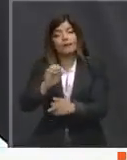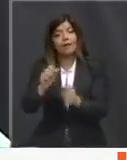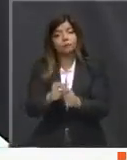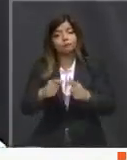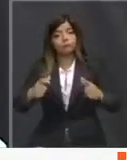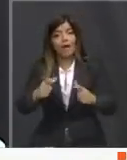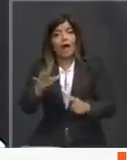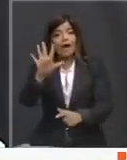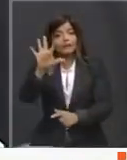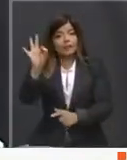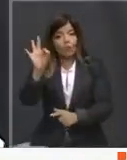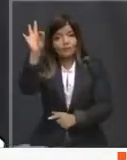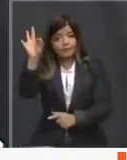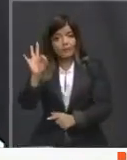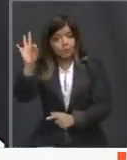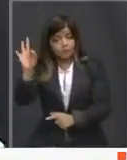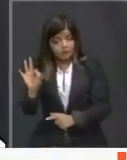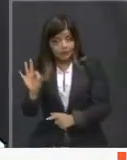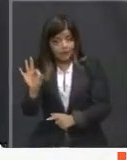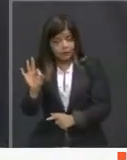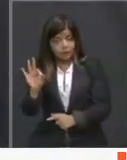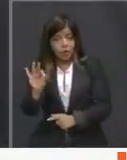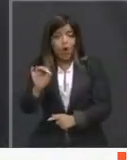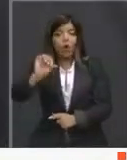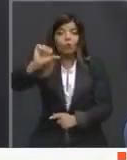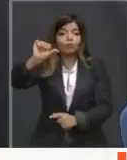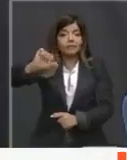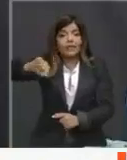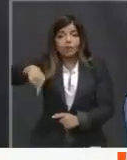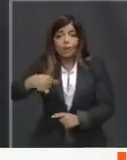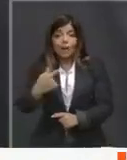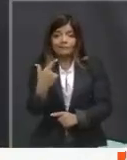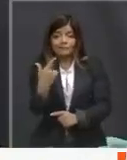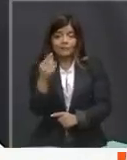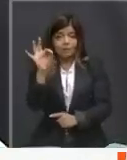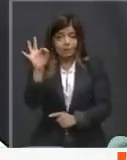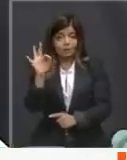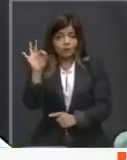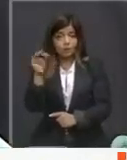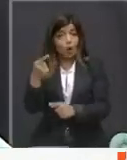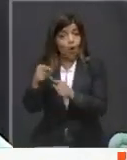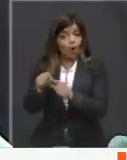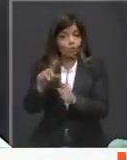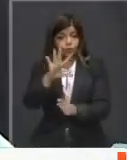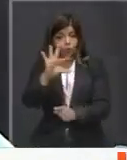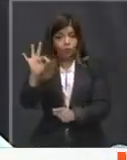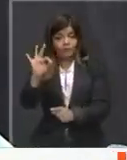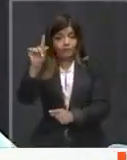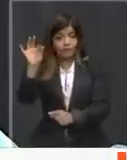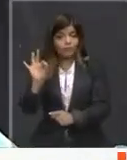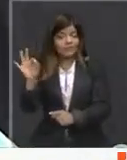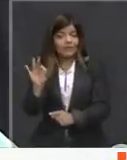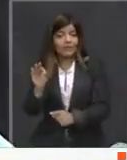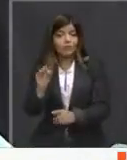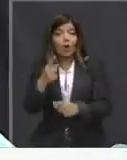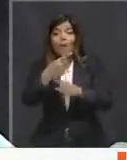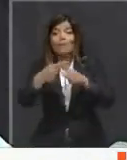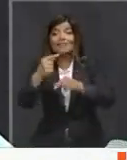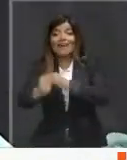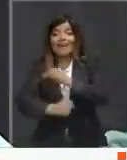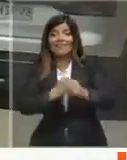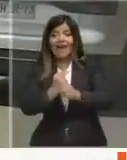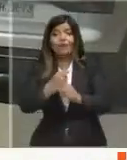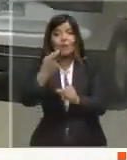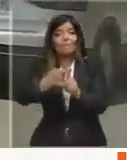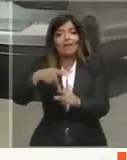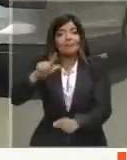del 50% del total, un 6,7%, y el otro 50% se hará a mitad de año en el mes de